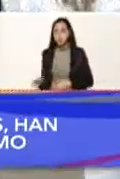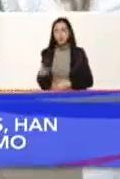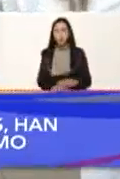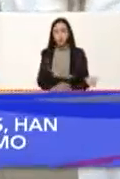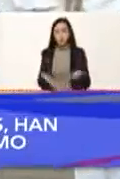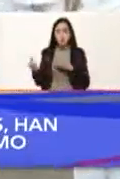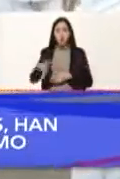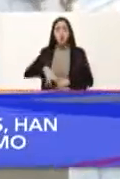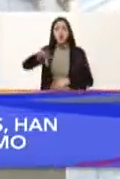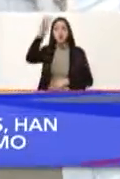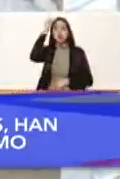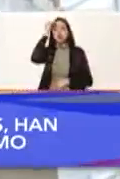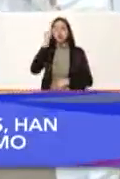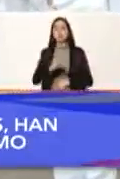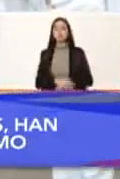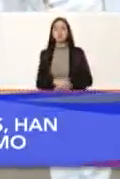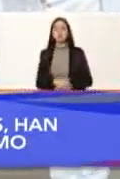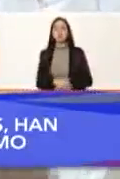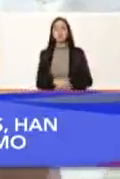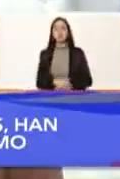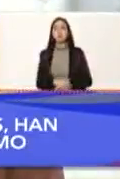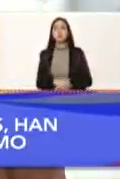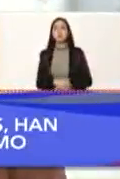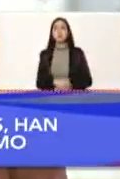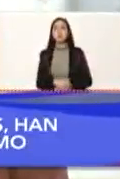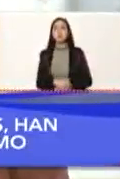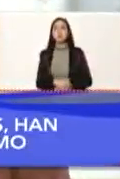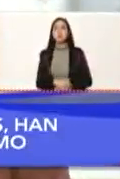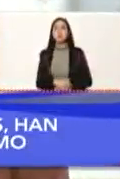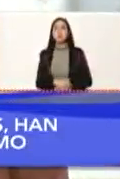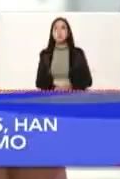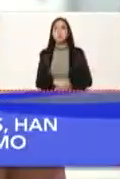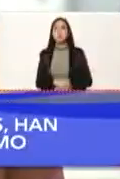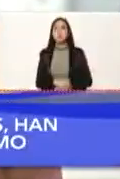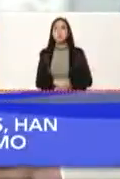jefe. ¡Vista! ¡Prim!